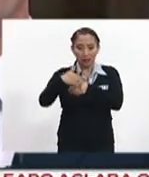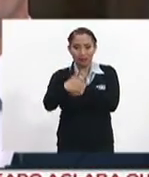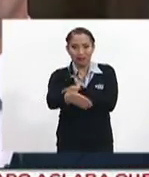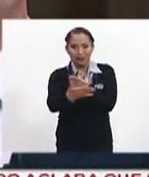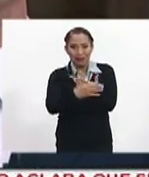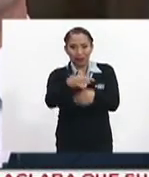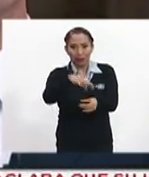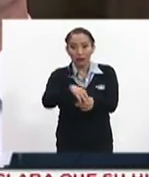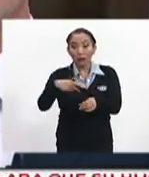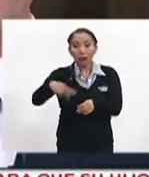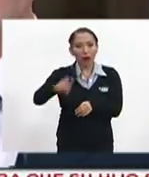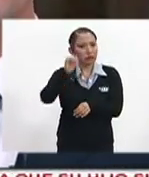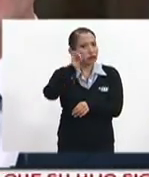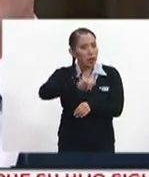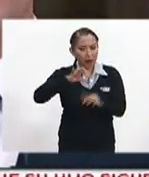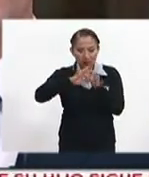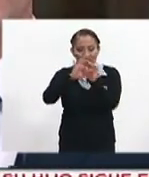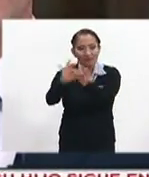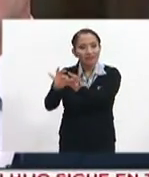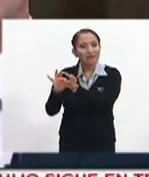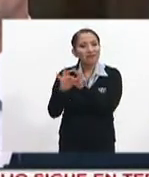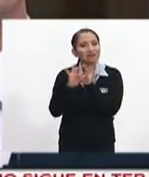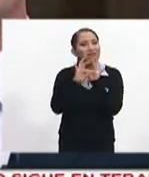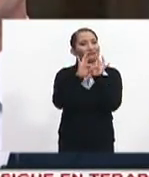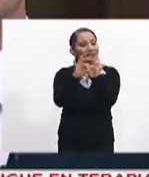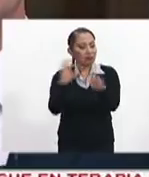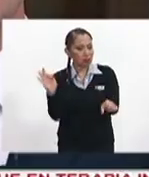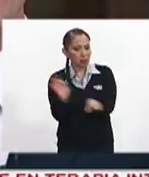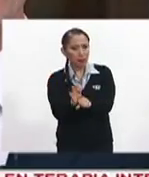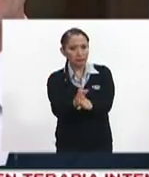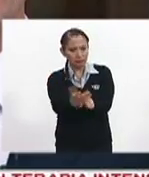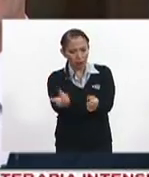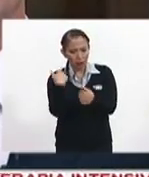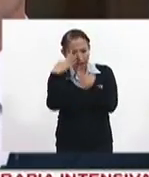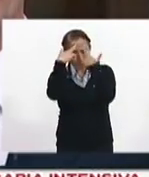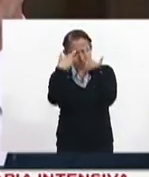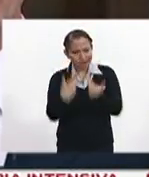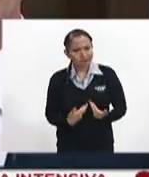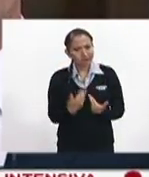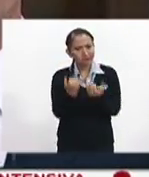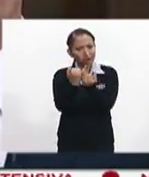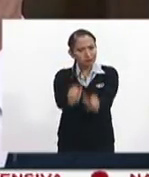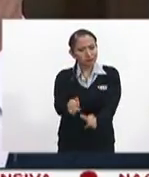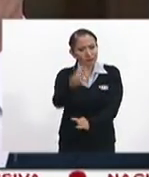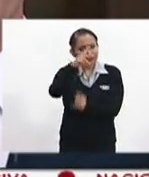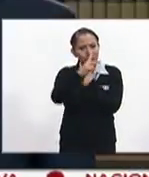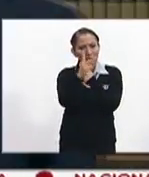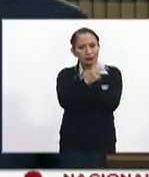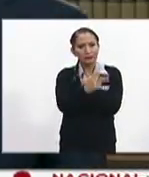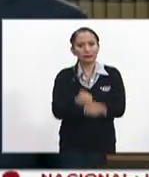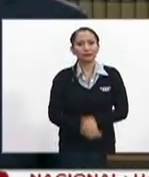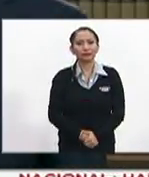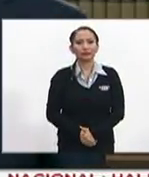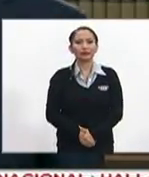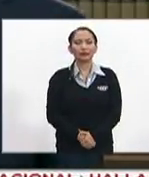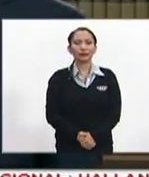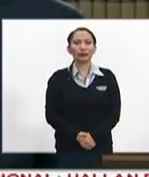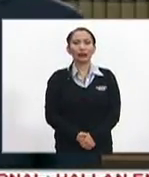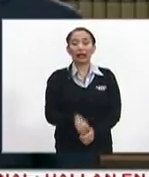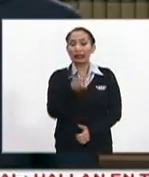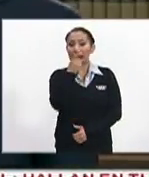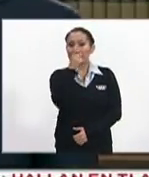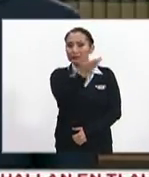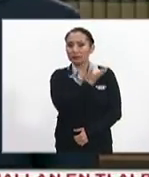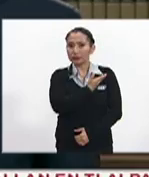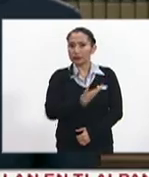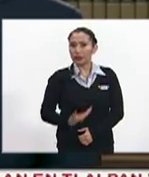elecciones, pero estaremos siempre unidos en la defensa de la dignidad y la soberanía de nuestro país. Aseguró